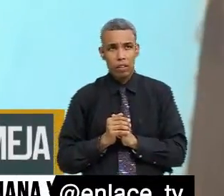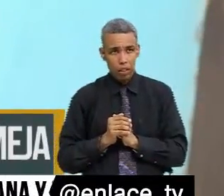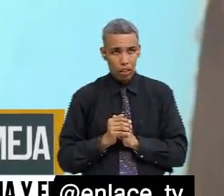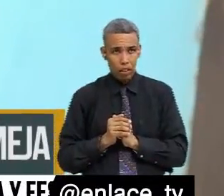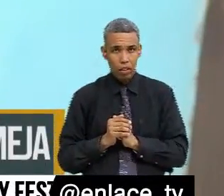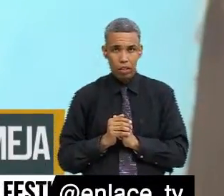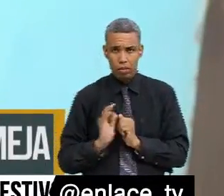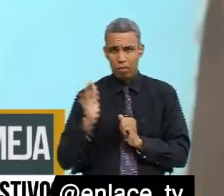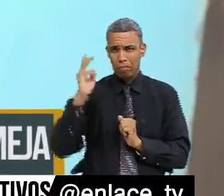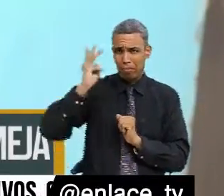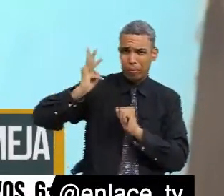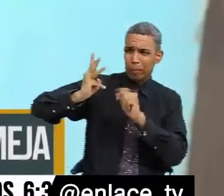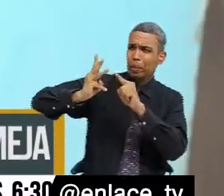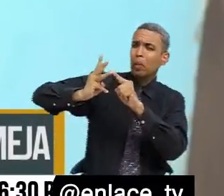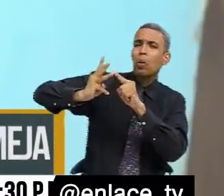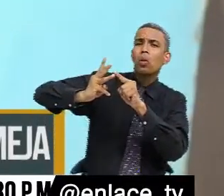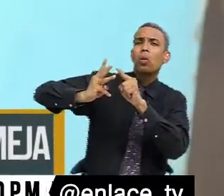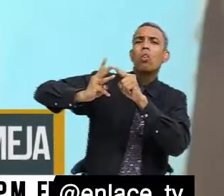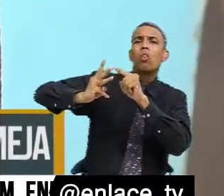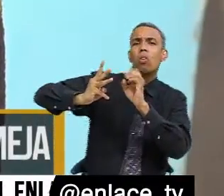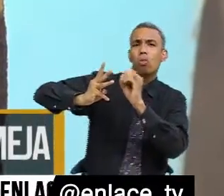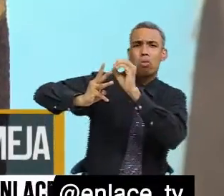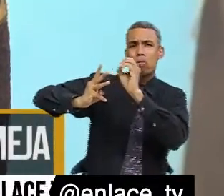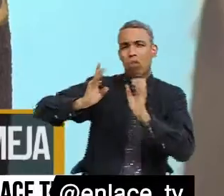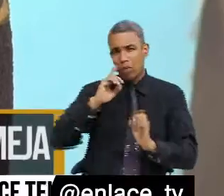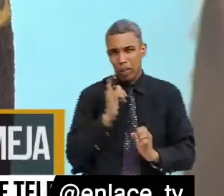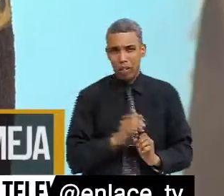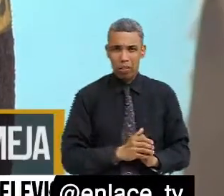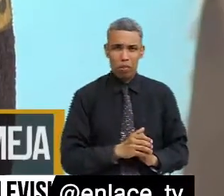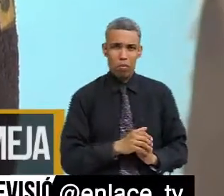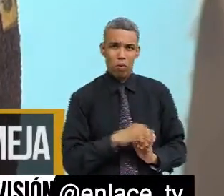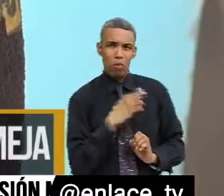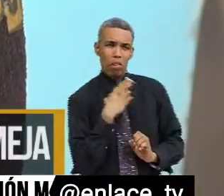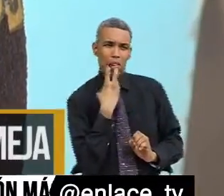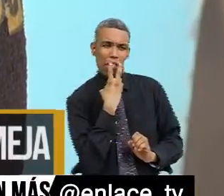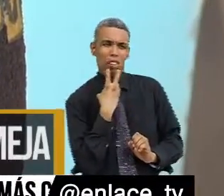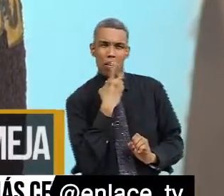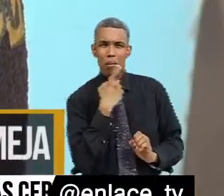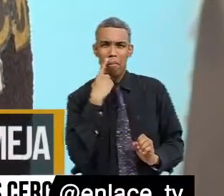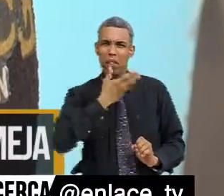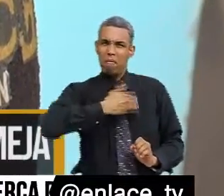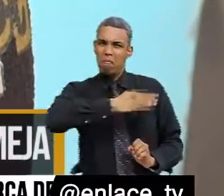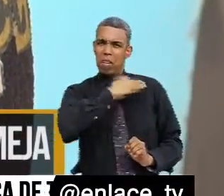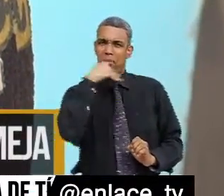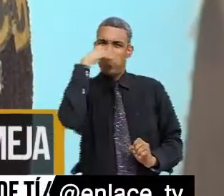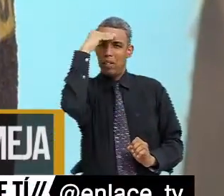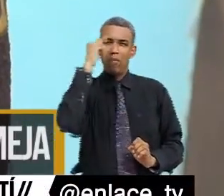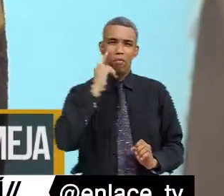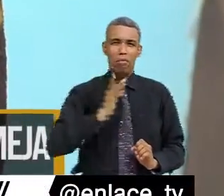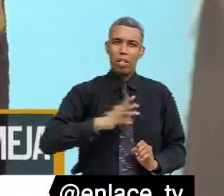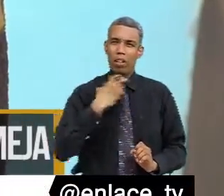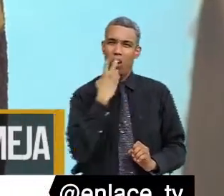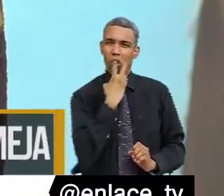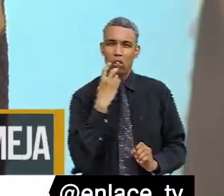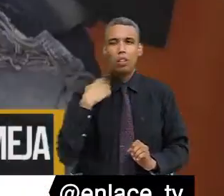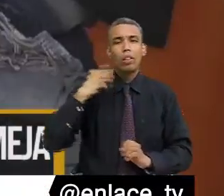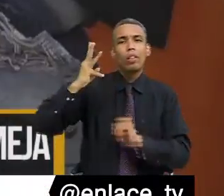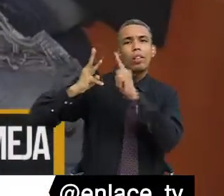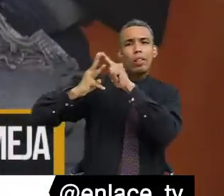costeño, un altico, delgado, moreno, y una muchacha como cachaca, así, con pelo